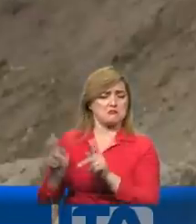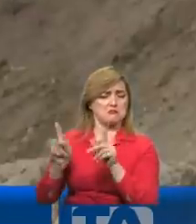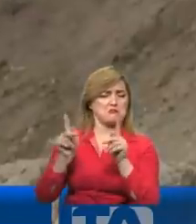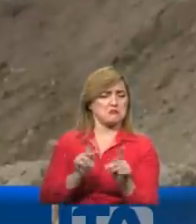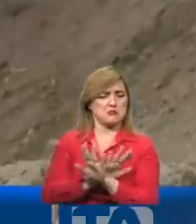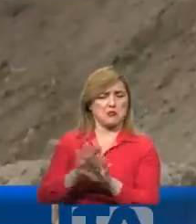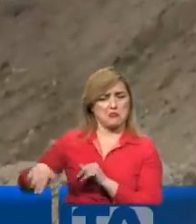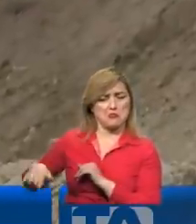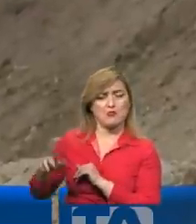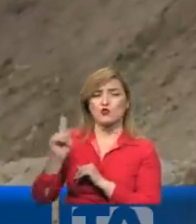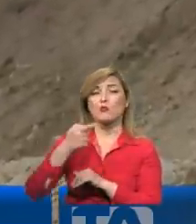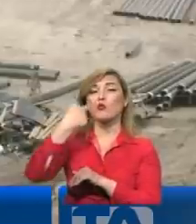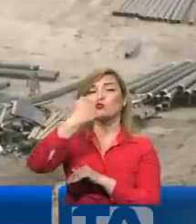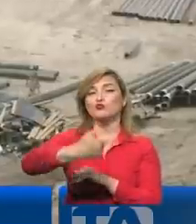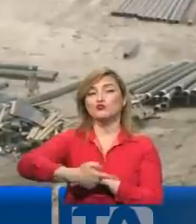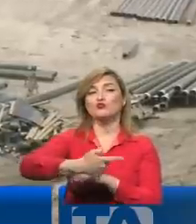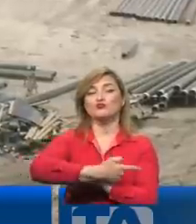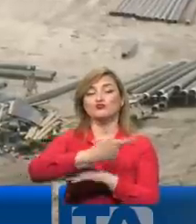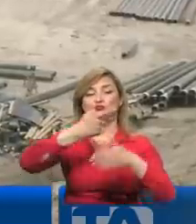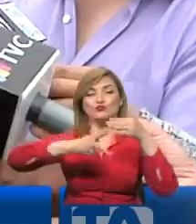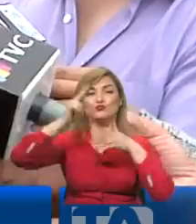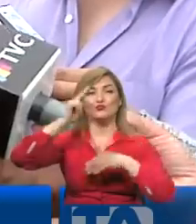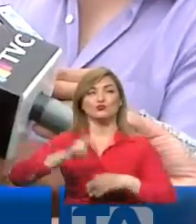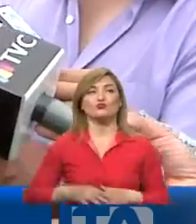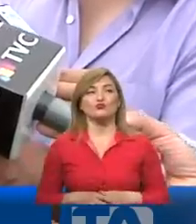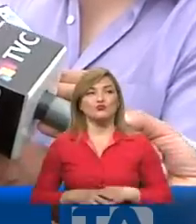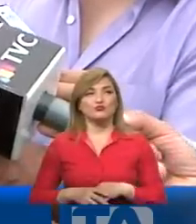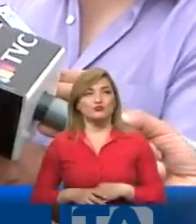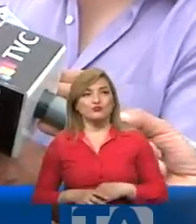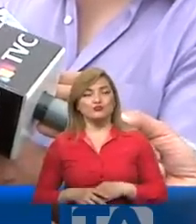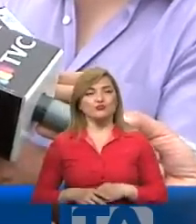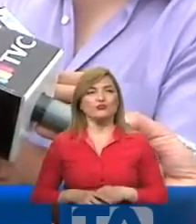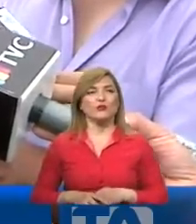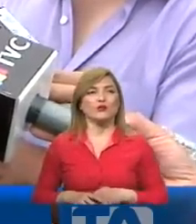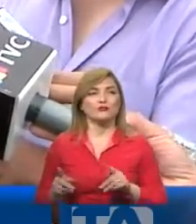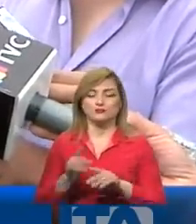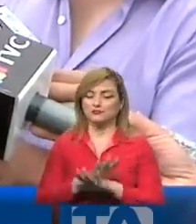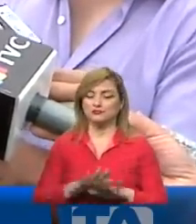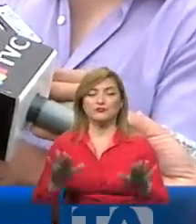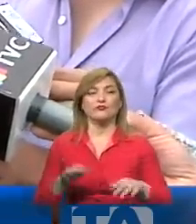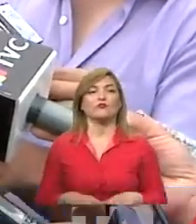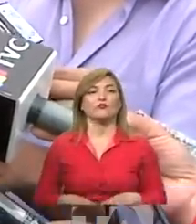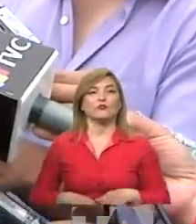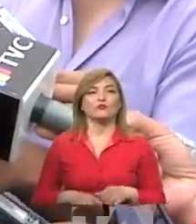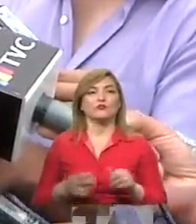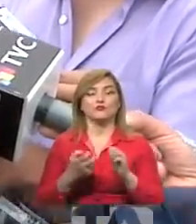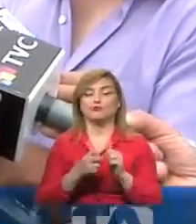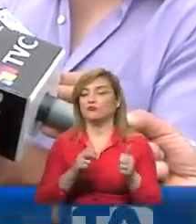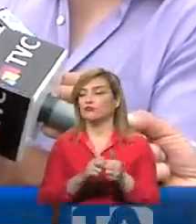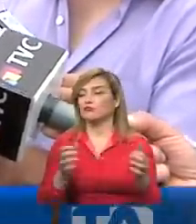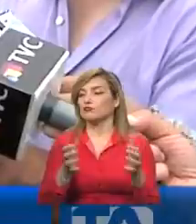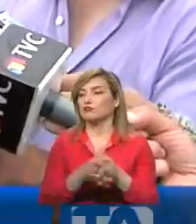retrasos y que en los próximos días realizarán la entrega formal. Está ya listo, está concluido, está solucionado el